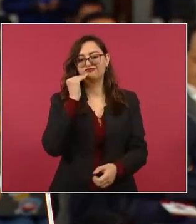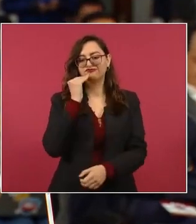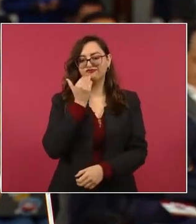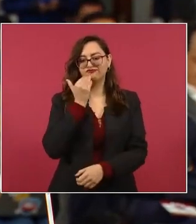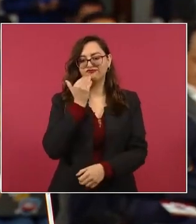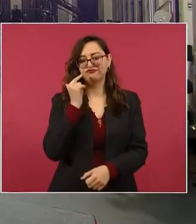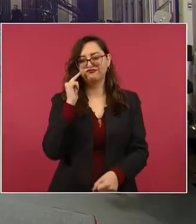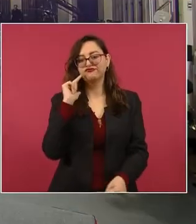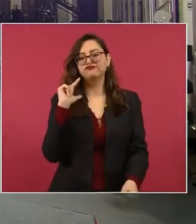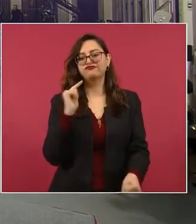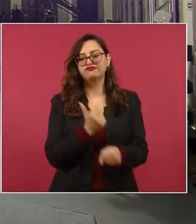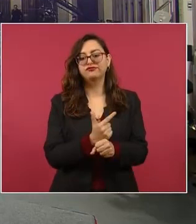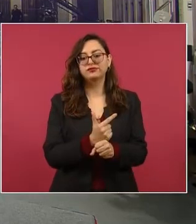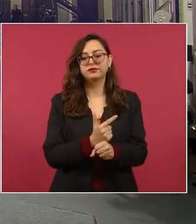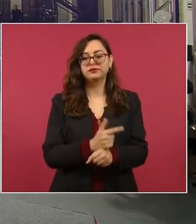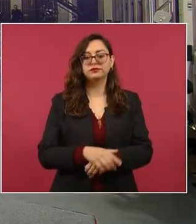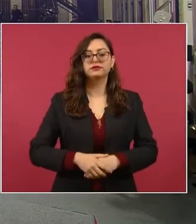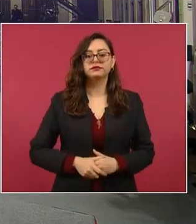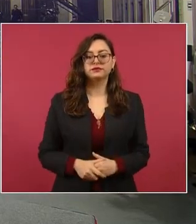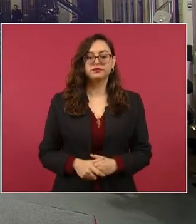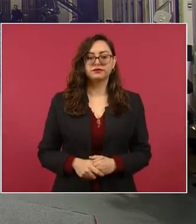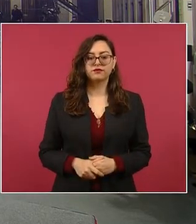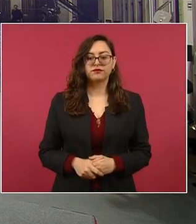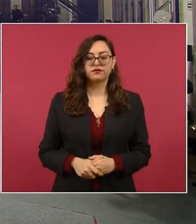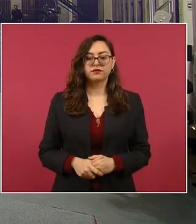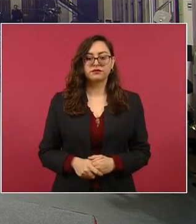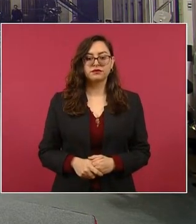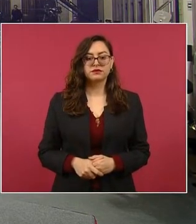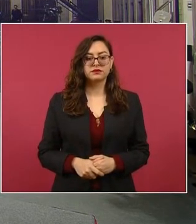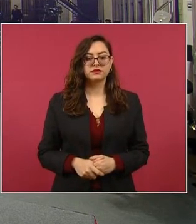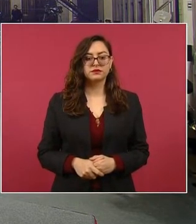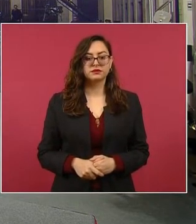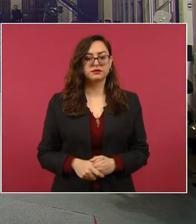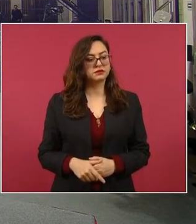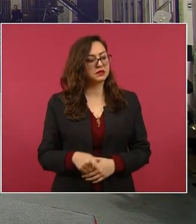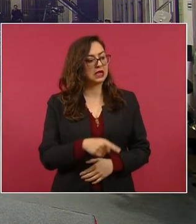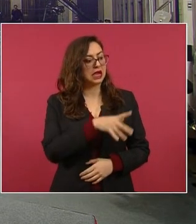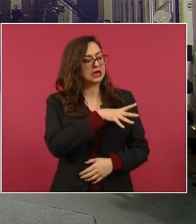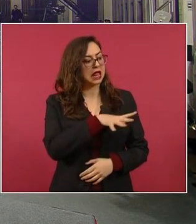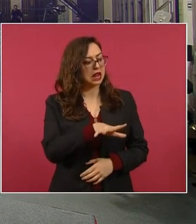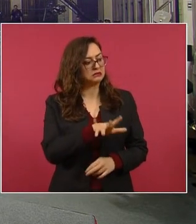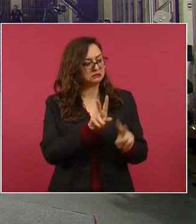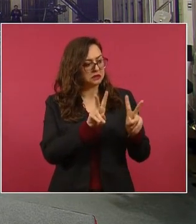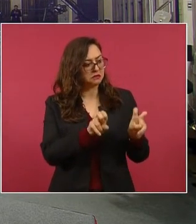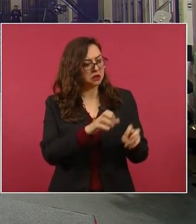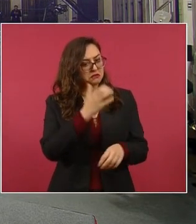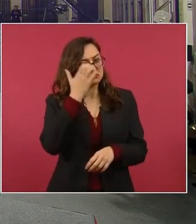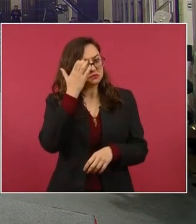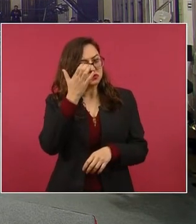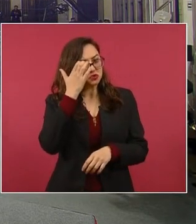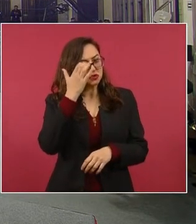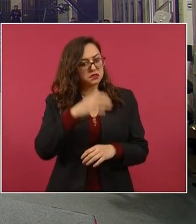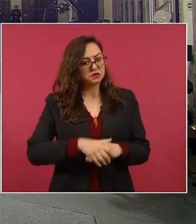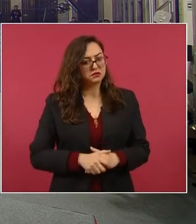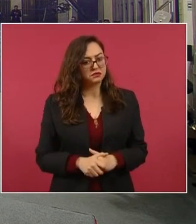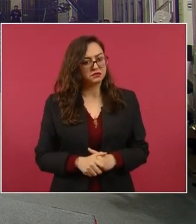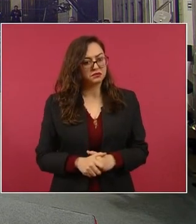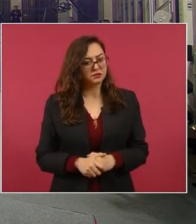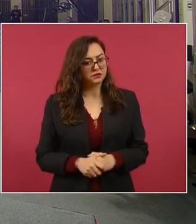esta adquisición. ¿No conoce usted, general, sobre esto? Aunque…